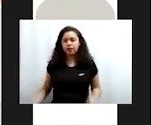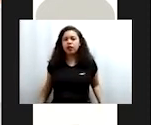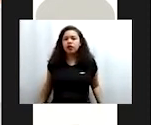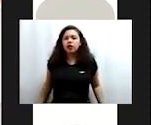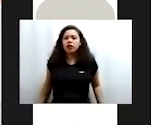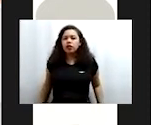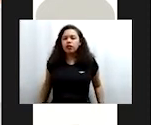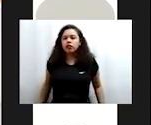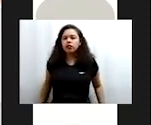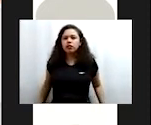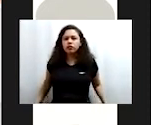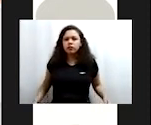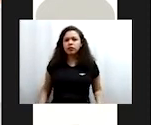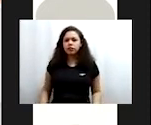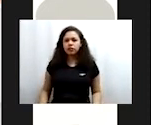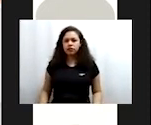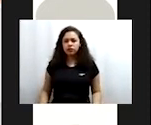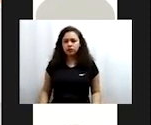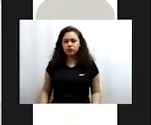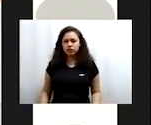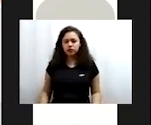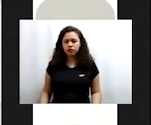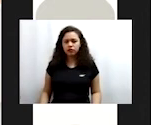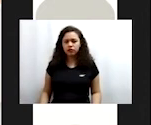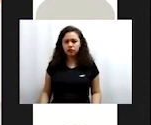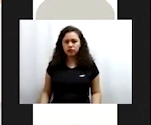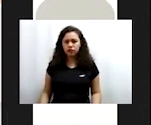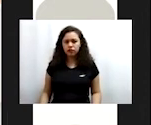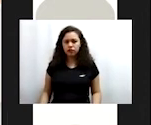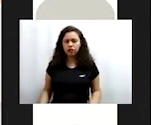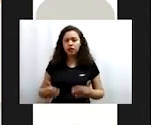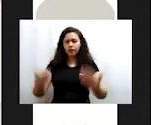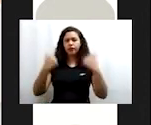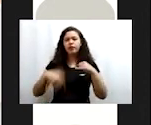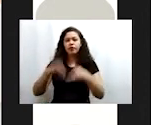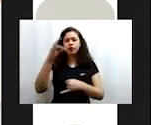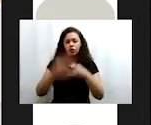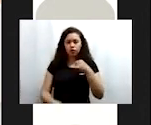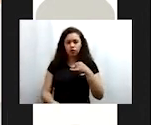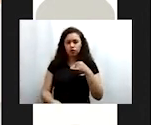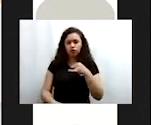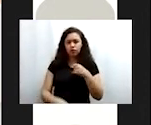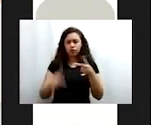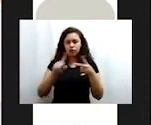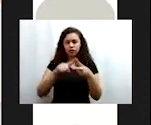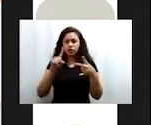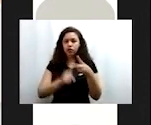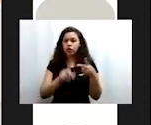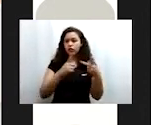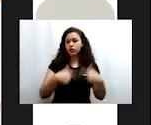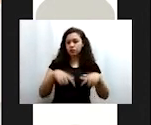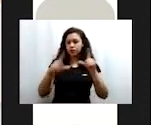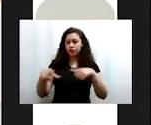Bien, ahora pasemos a la siguiente y últimas dos